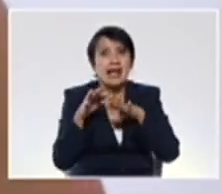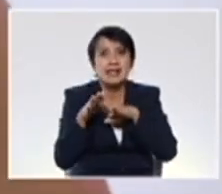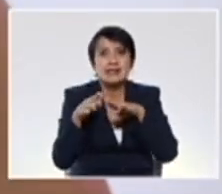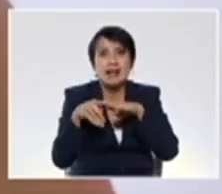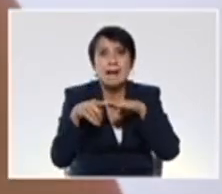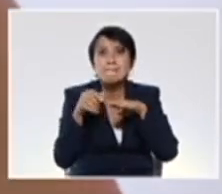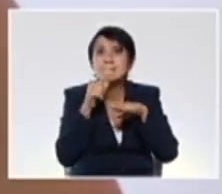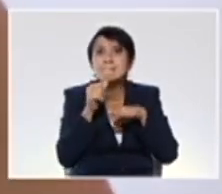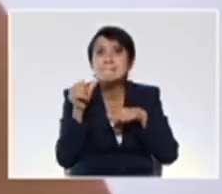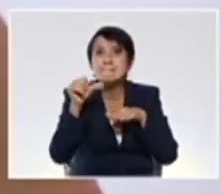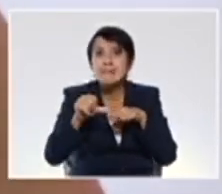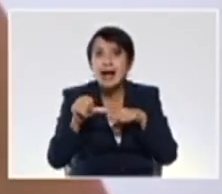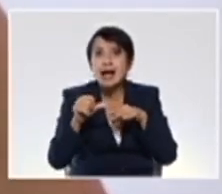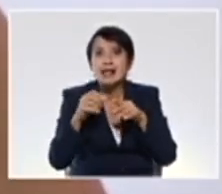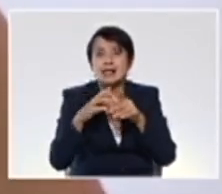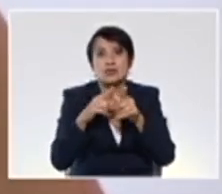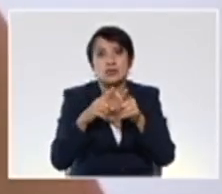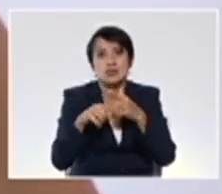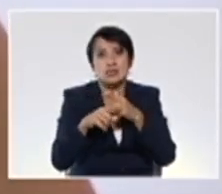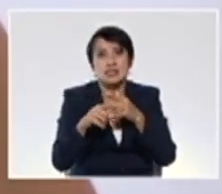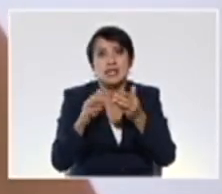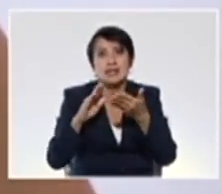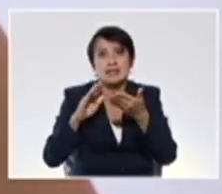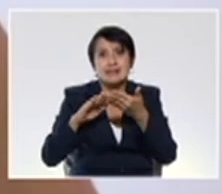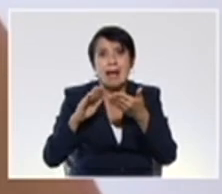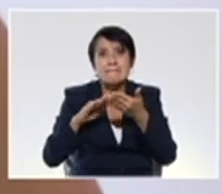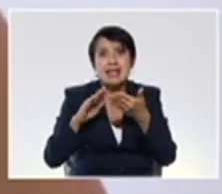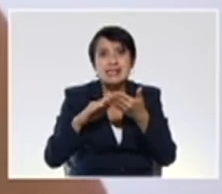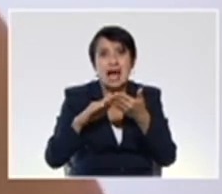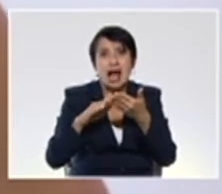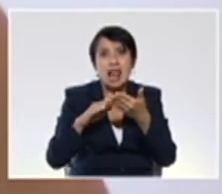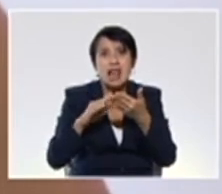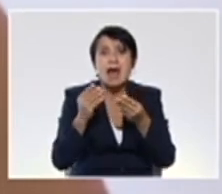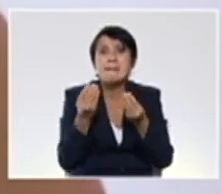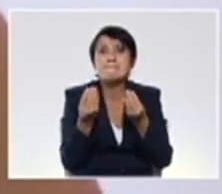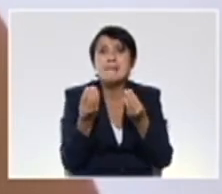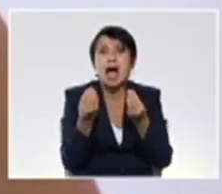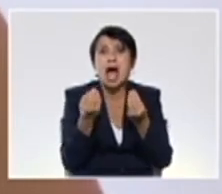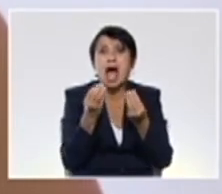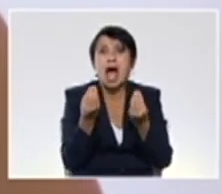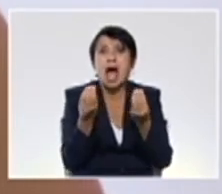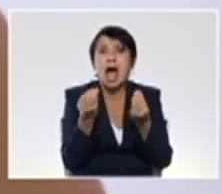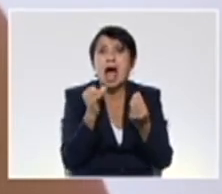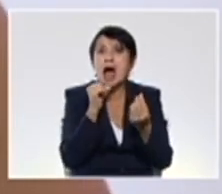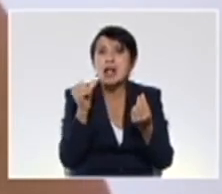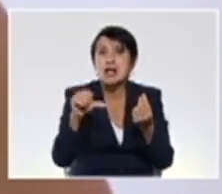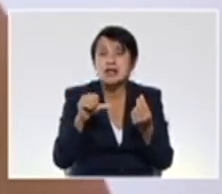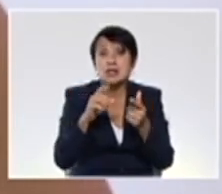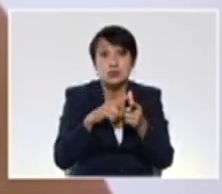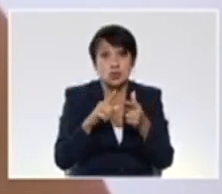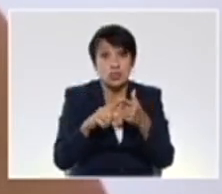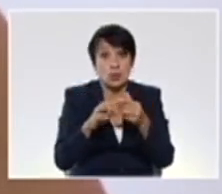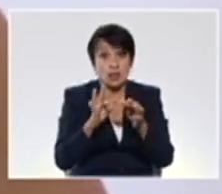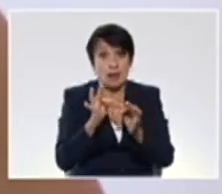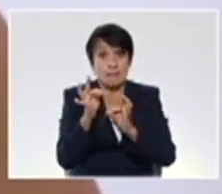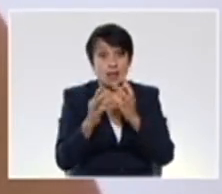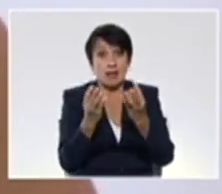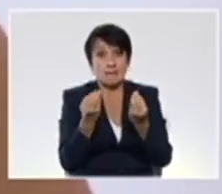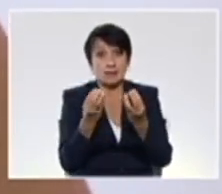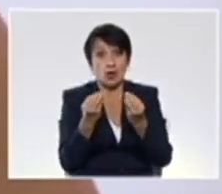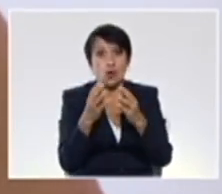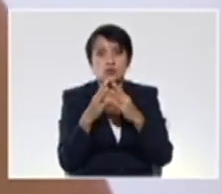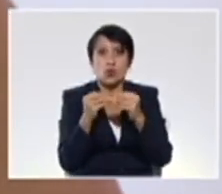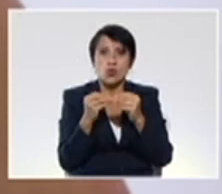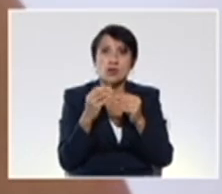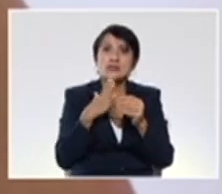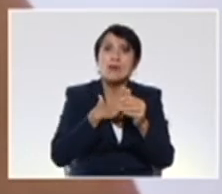la superficie y eso expone el metal. Se puede oxidar y además puede botar partículas de metal y ese metal tú lo ingieres